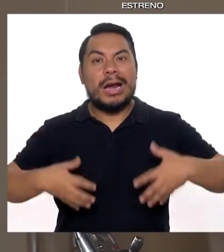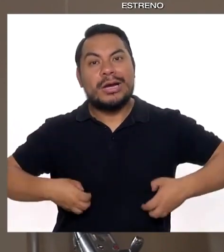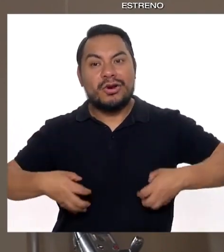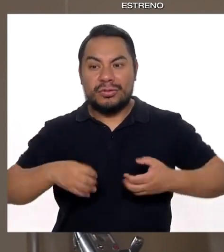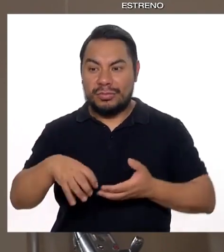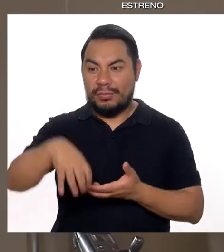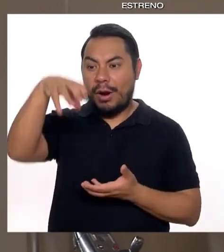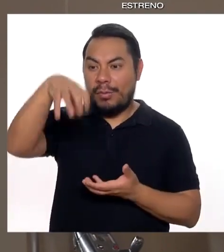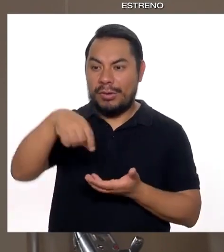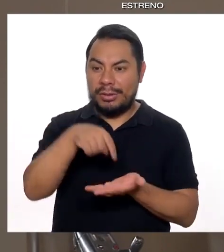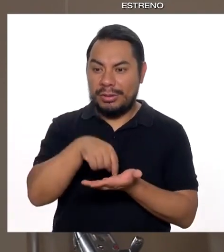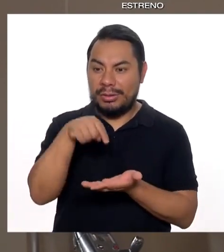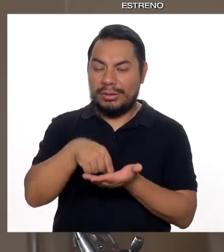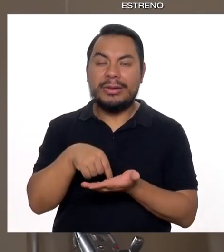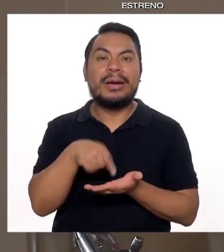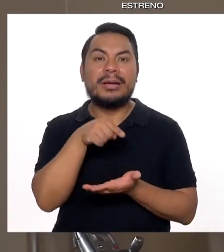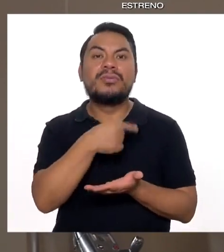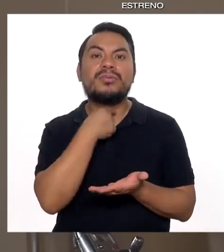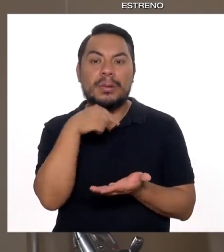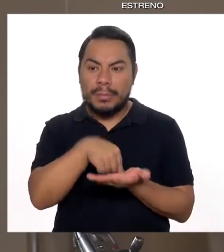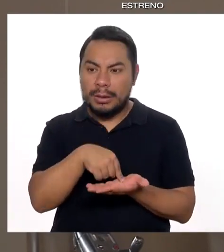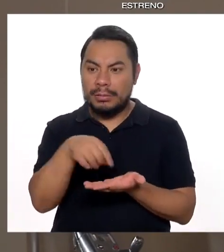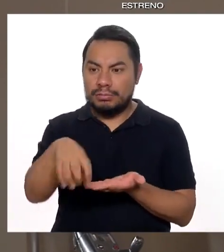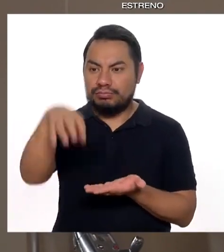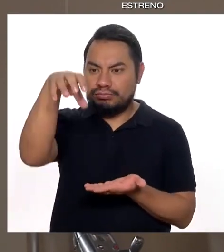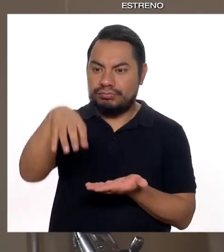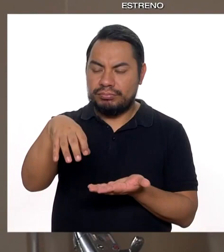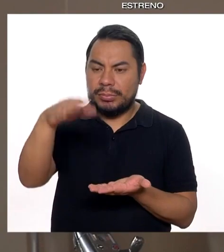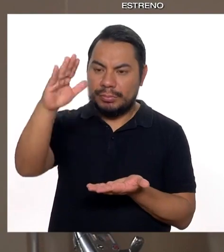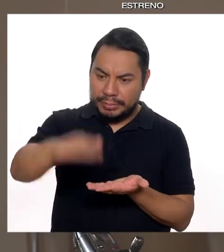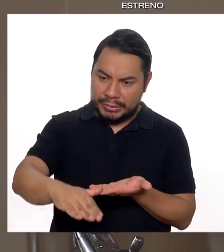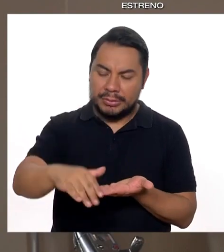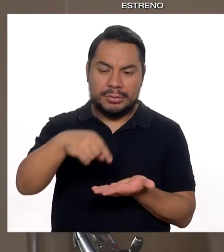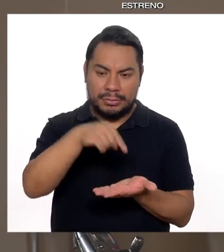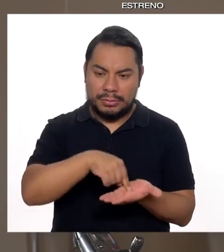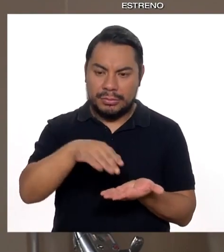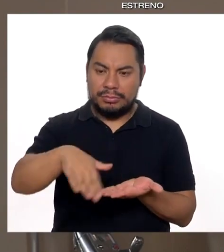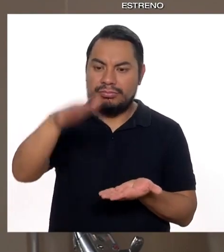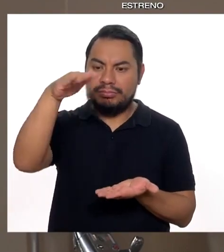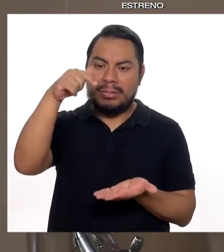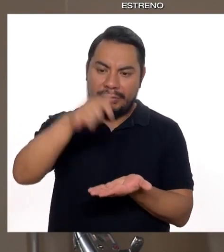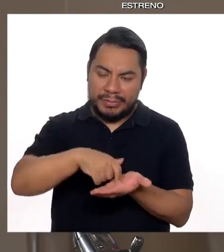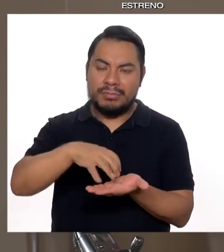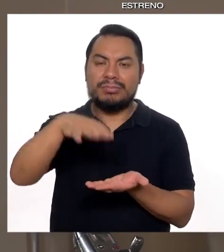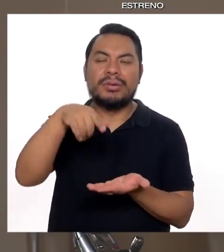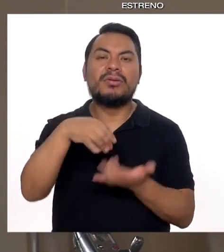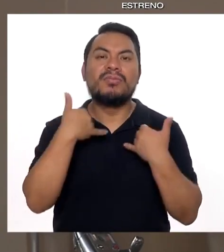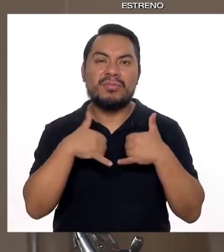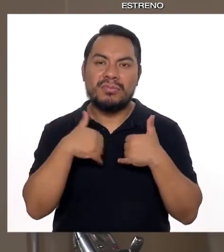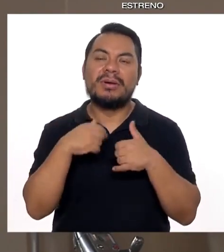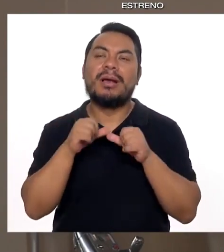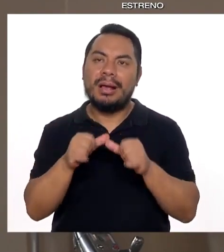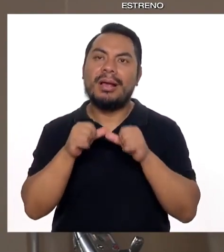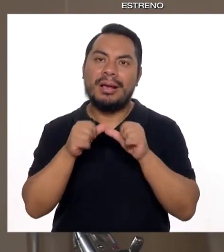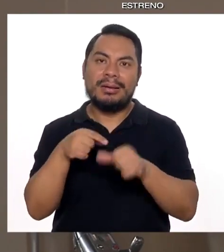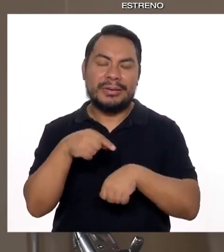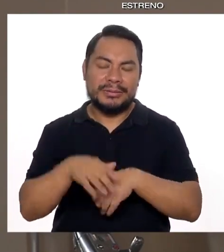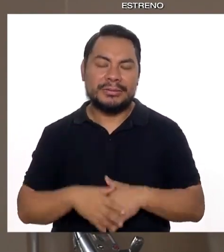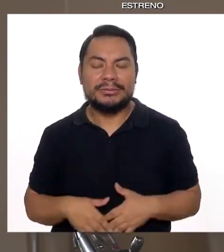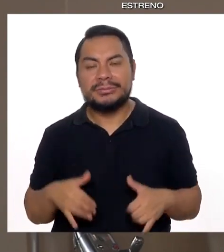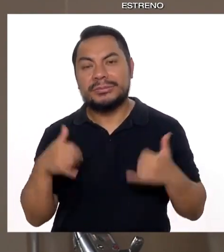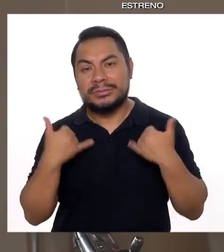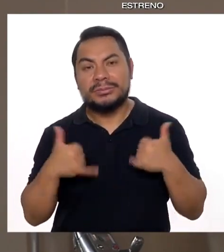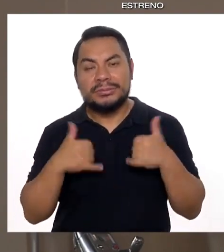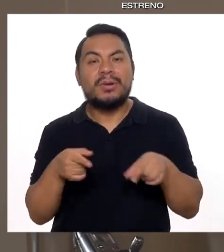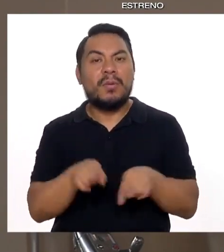ajá. Entonces, estos también, es como presiono, se levanta, bajo la tapita, vuelvo a presionar, se vuelve a levantar y así. Estos juegos de acción y reacción. Al final es un